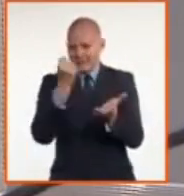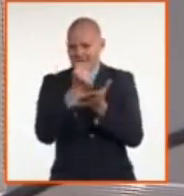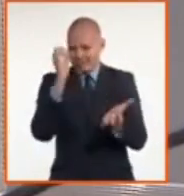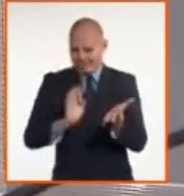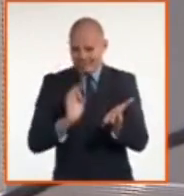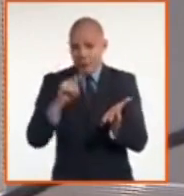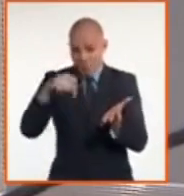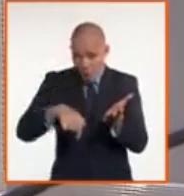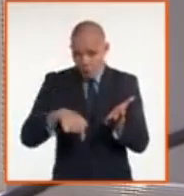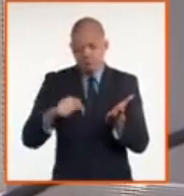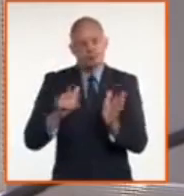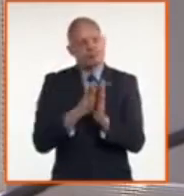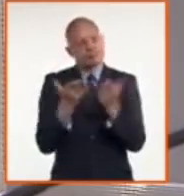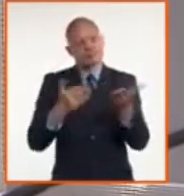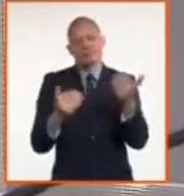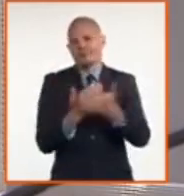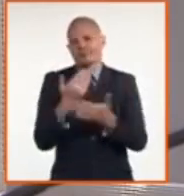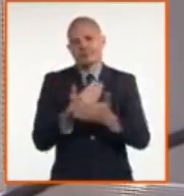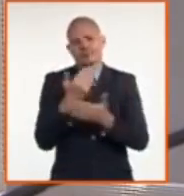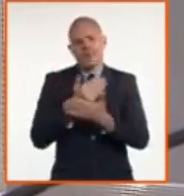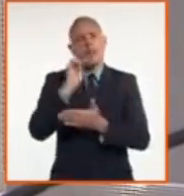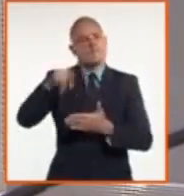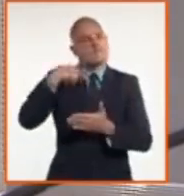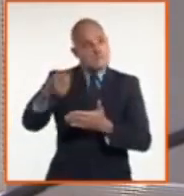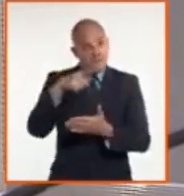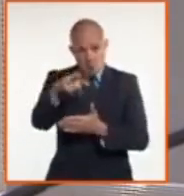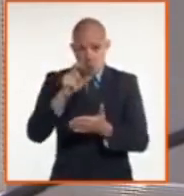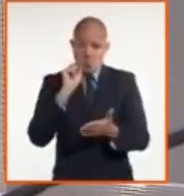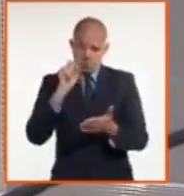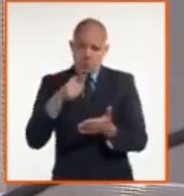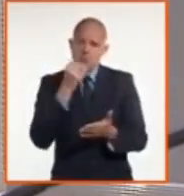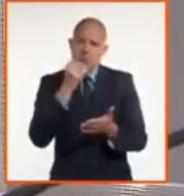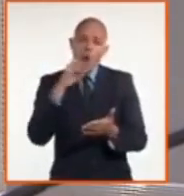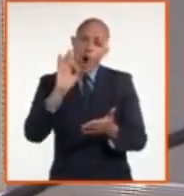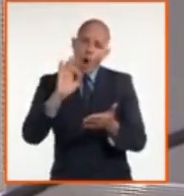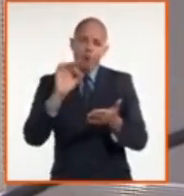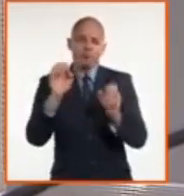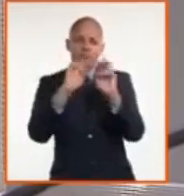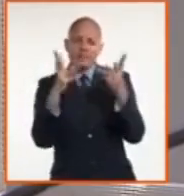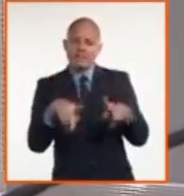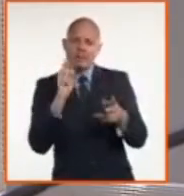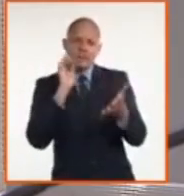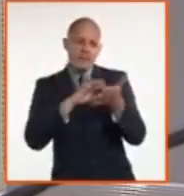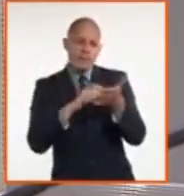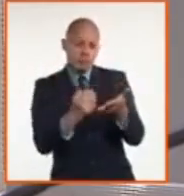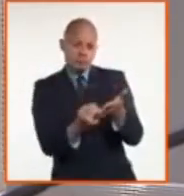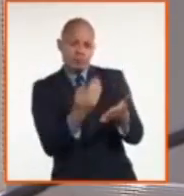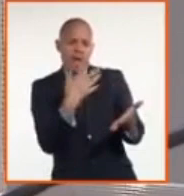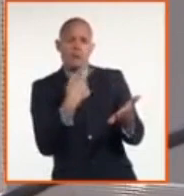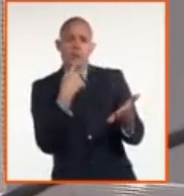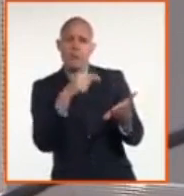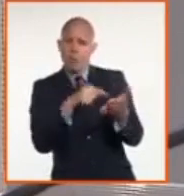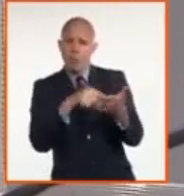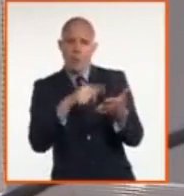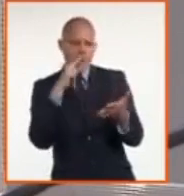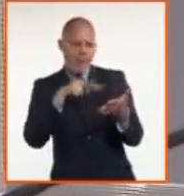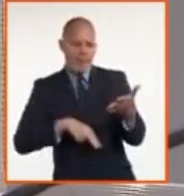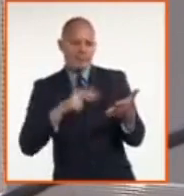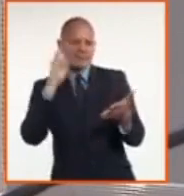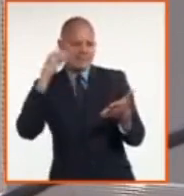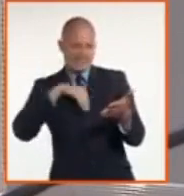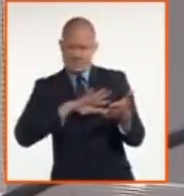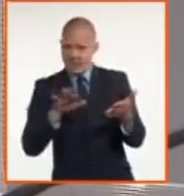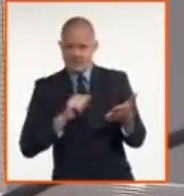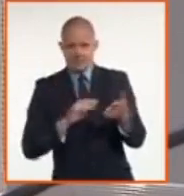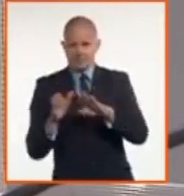que se determinen en su momento pueden empezar a hacer las operaciones de venta para las personas naturales y esas